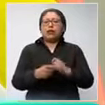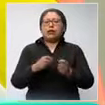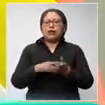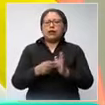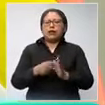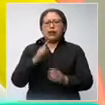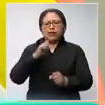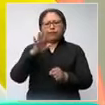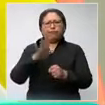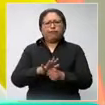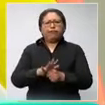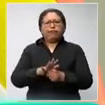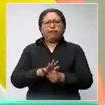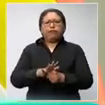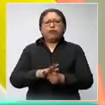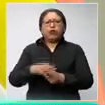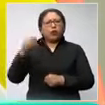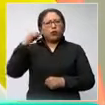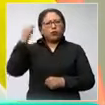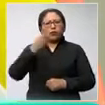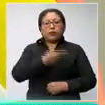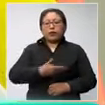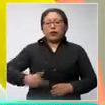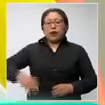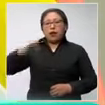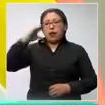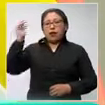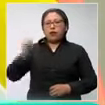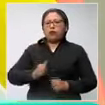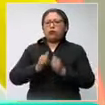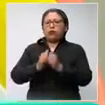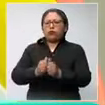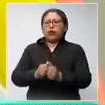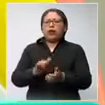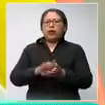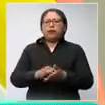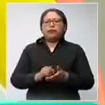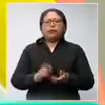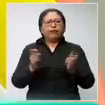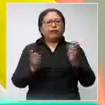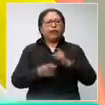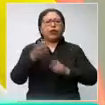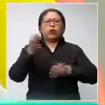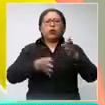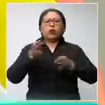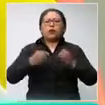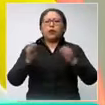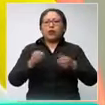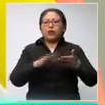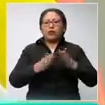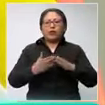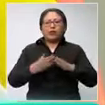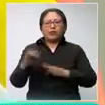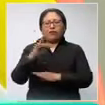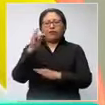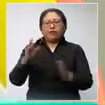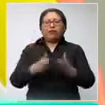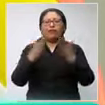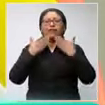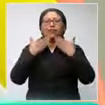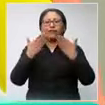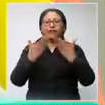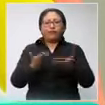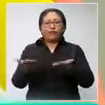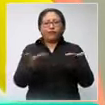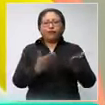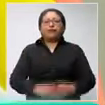un compromiso del gobierno del presidente Arce junto a su pueblo. Vamos a transformar la justicia junto al pueblo de Bolivia. Muchísimas gracias,